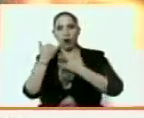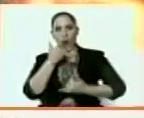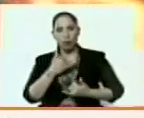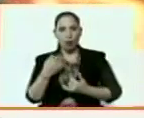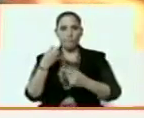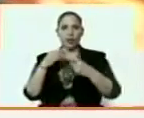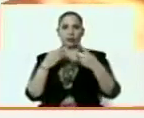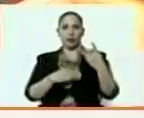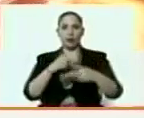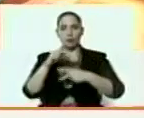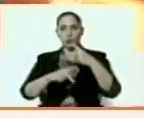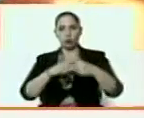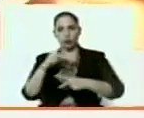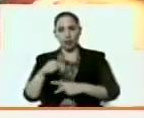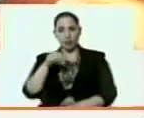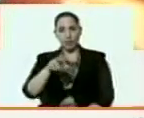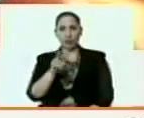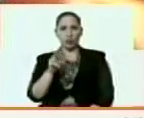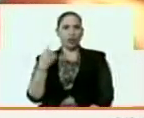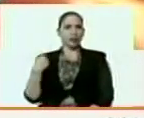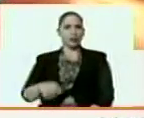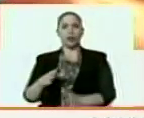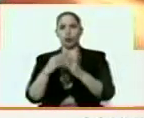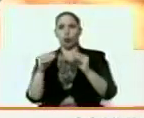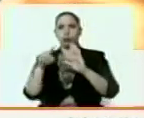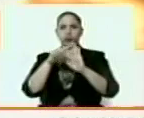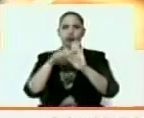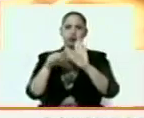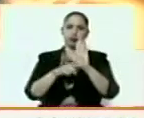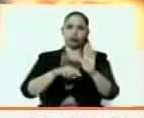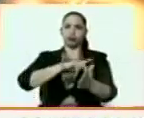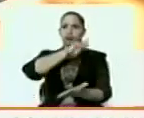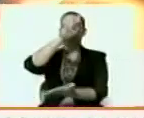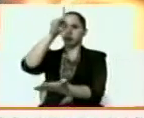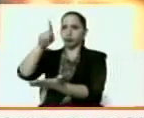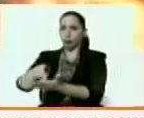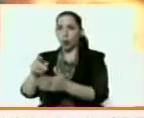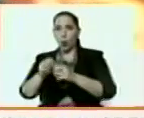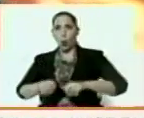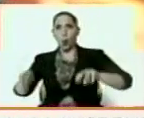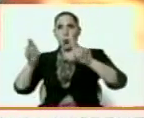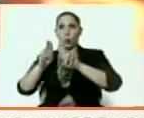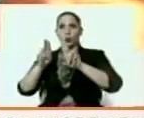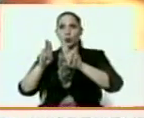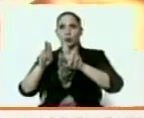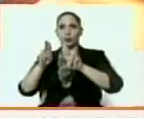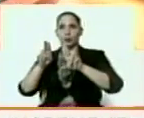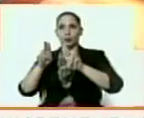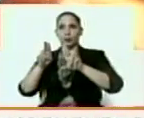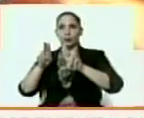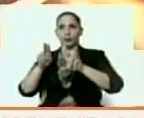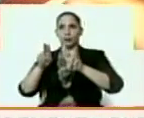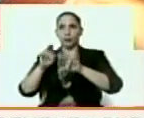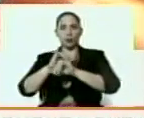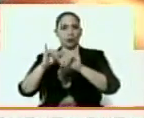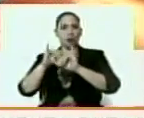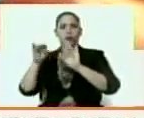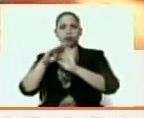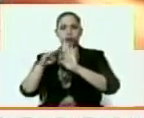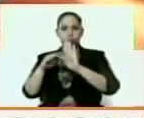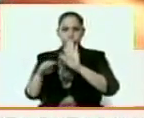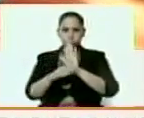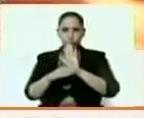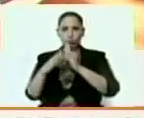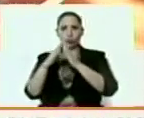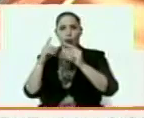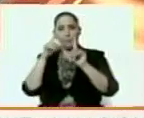y procesal. Venezuela tiene todos los argumentos para ir a las instancias de la Organización de las Naciones Unidas. Tenemos todos los argumentos, tenemos todas